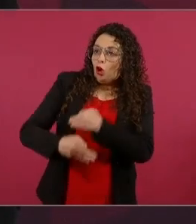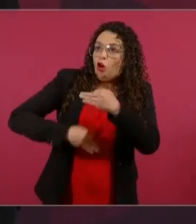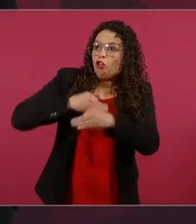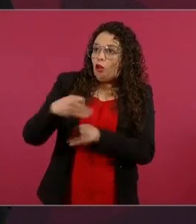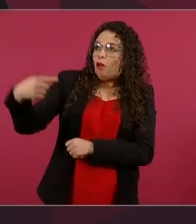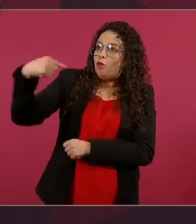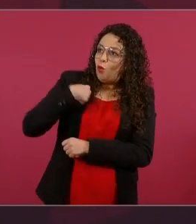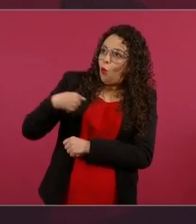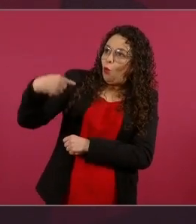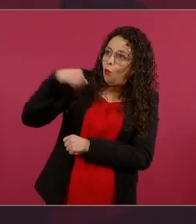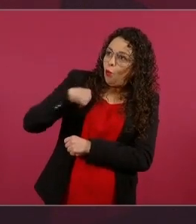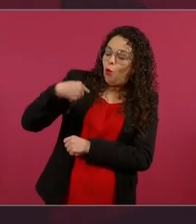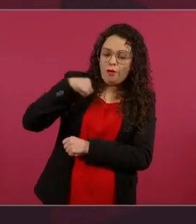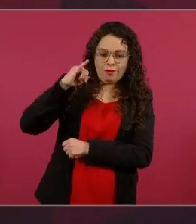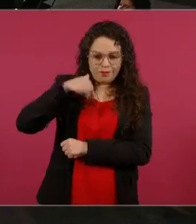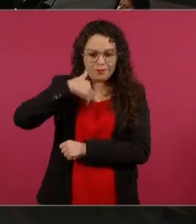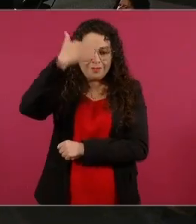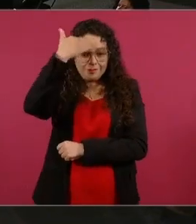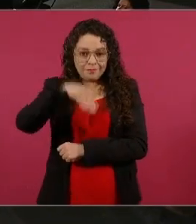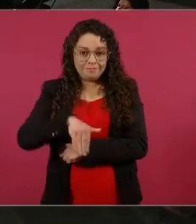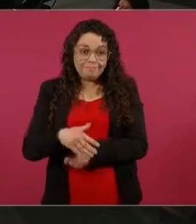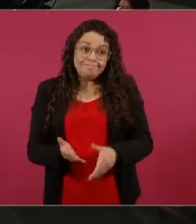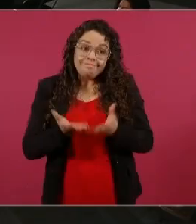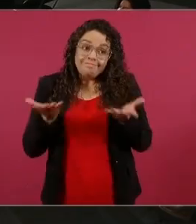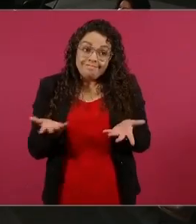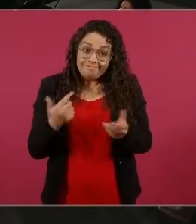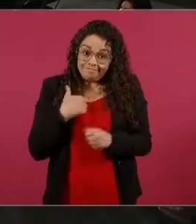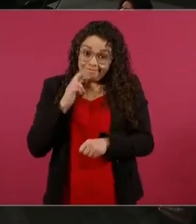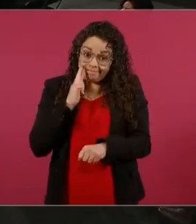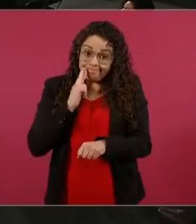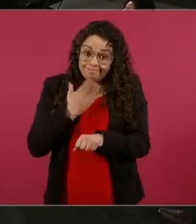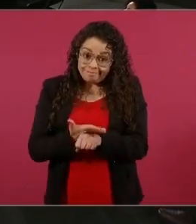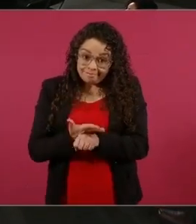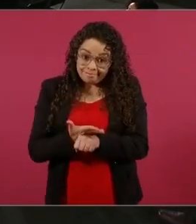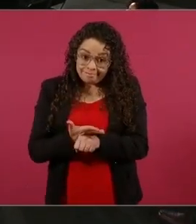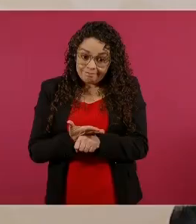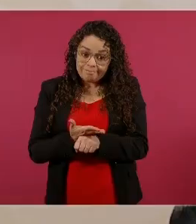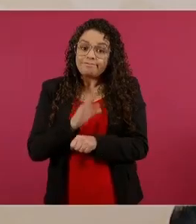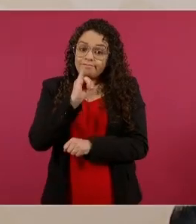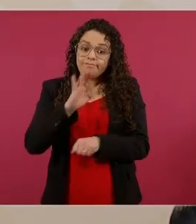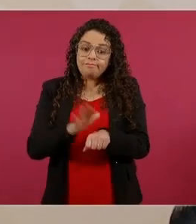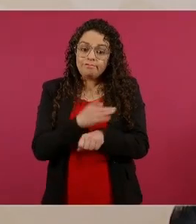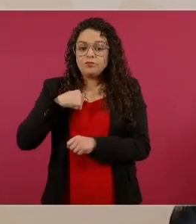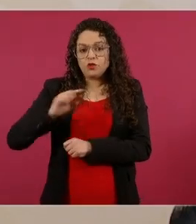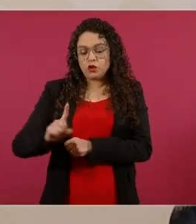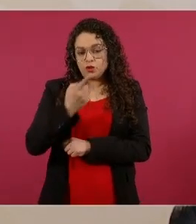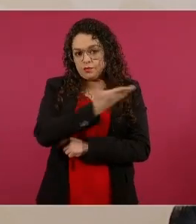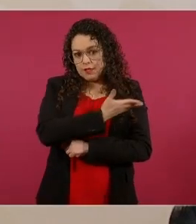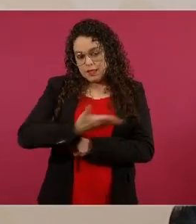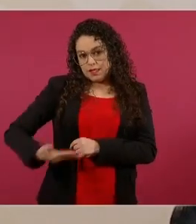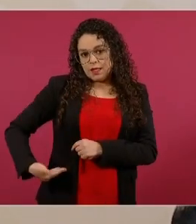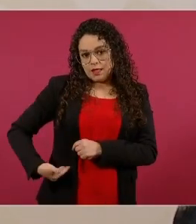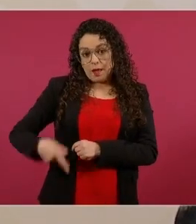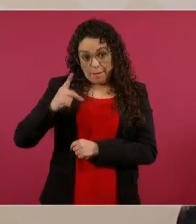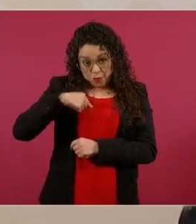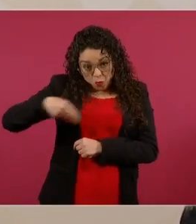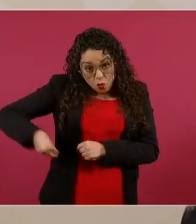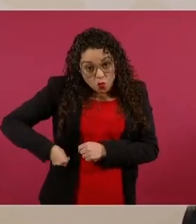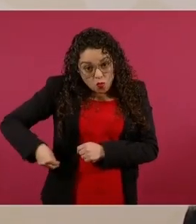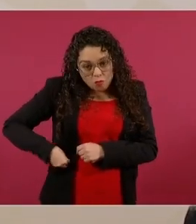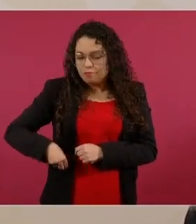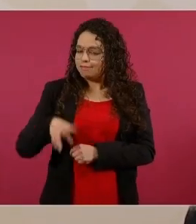pero soy responsable como presidente pero no